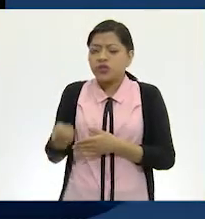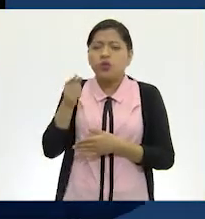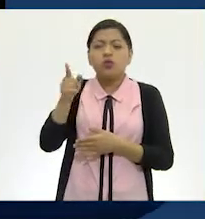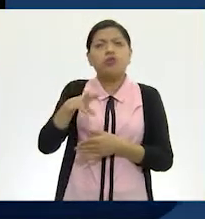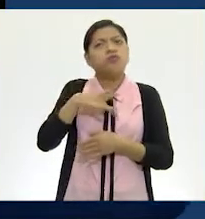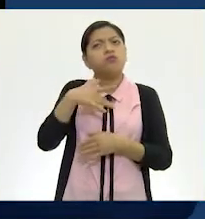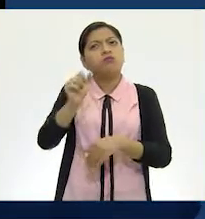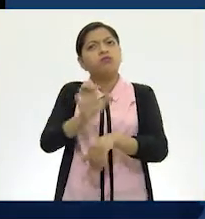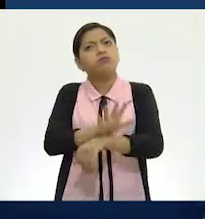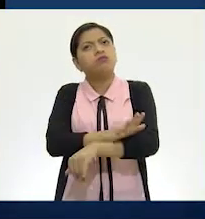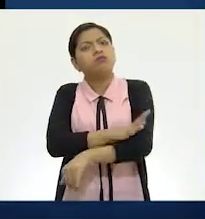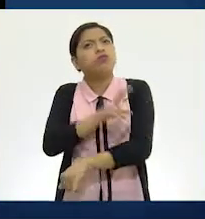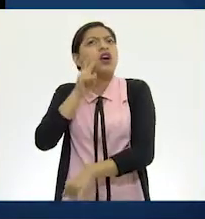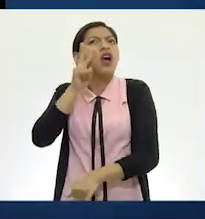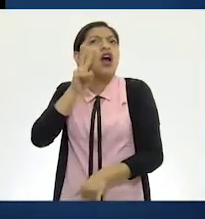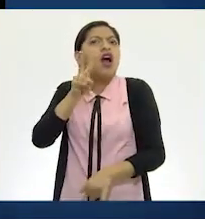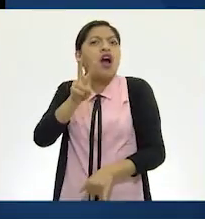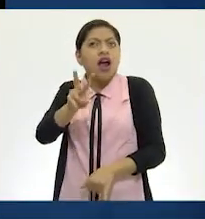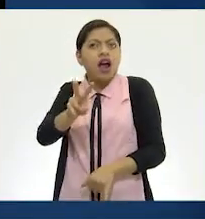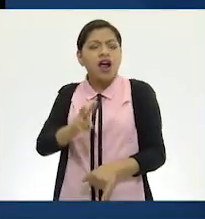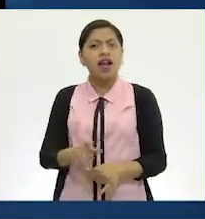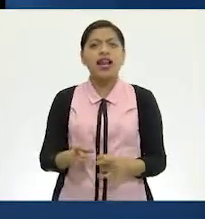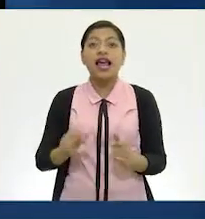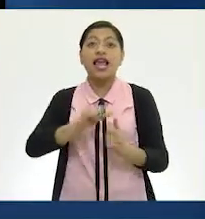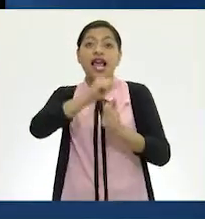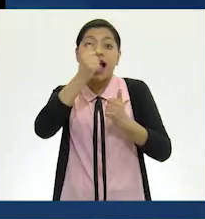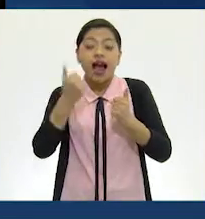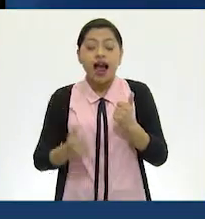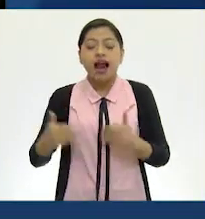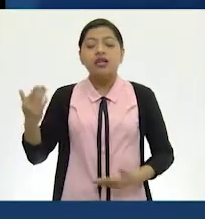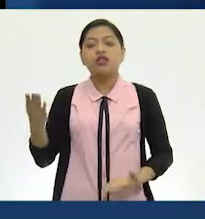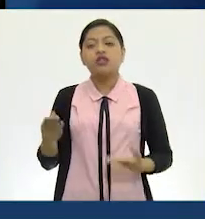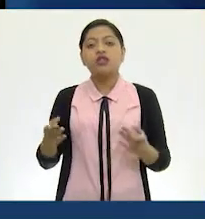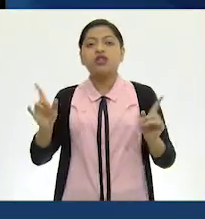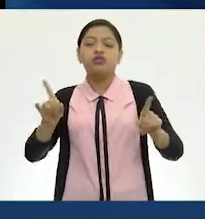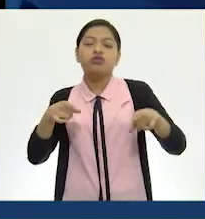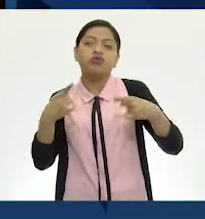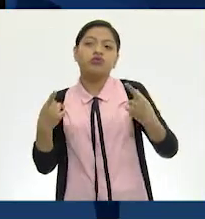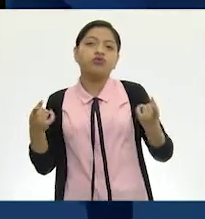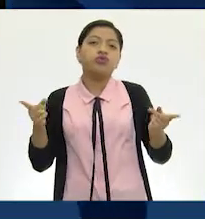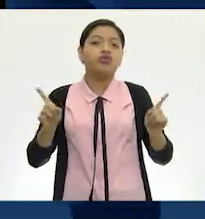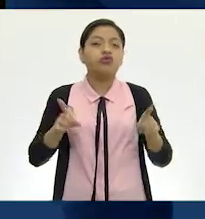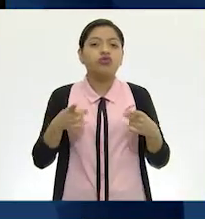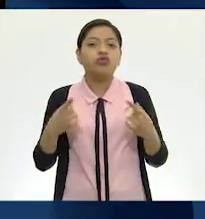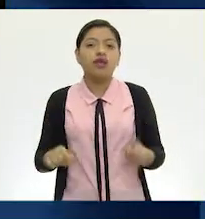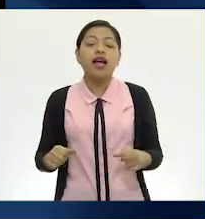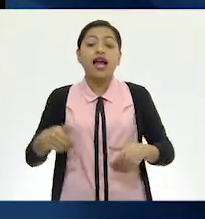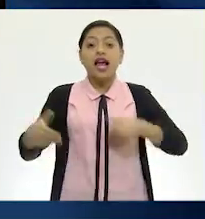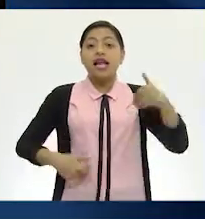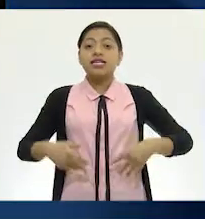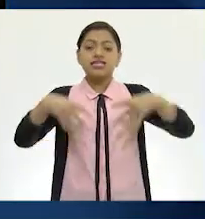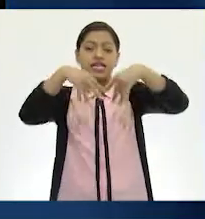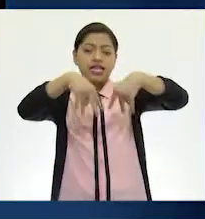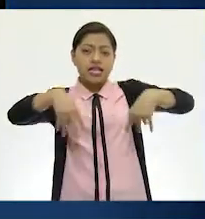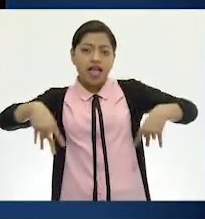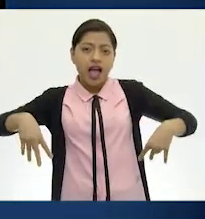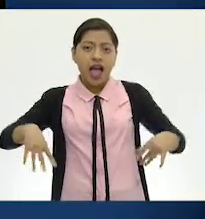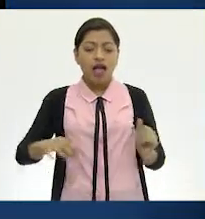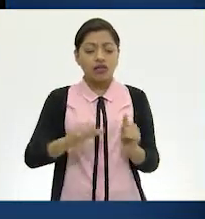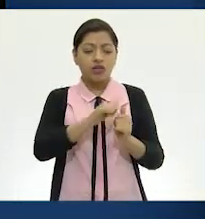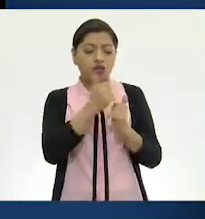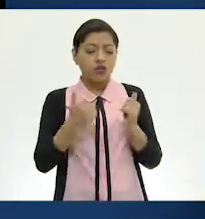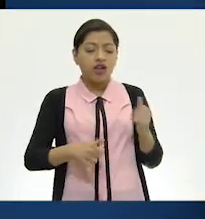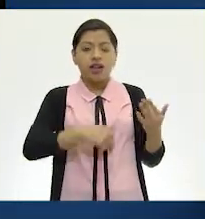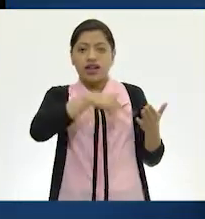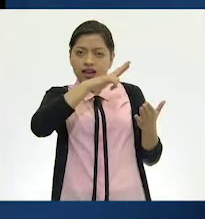alguna expresión artística. La danza, las artes plásticas, el teatro, ¿no? ¿Y por qué en particular teatro? Pues porque